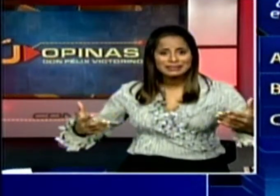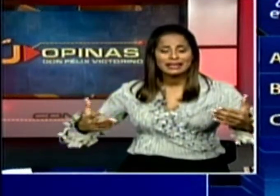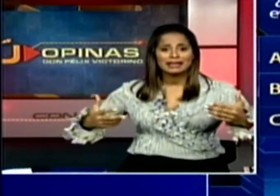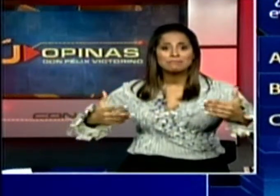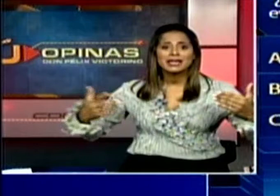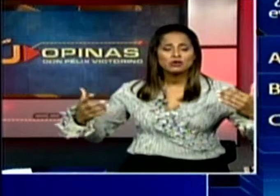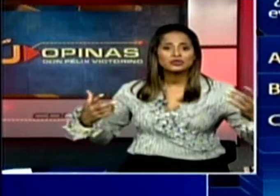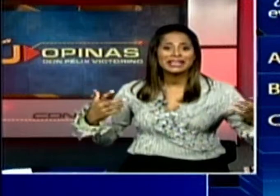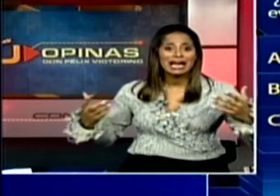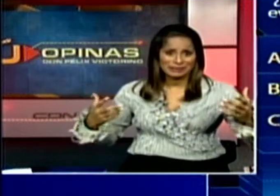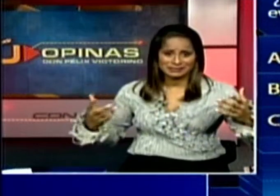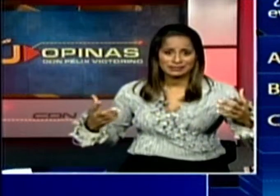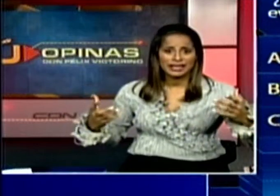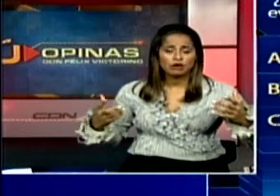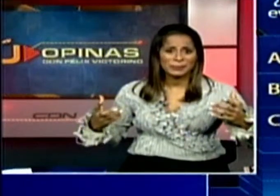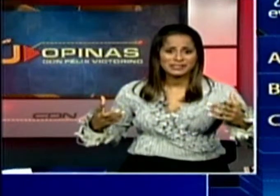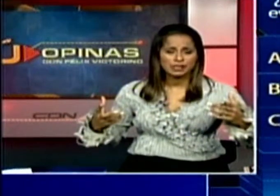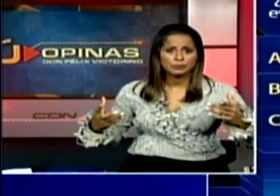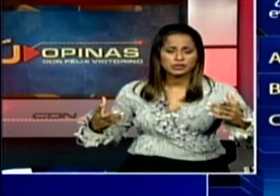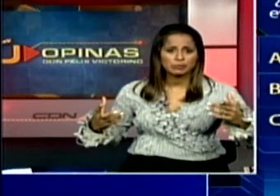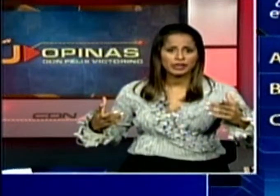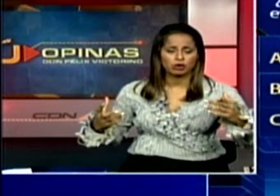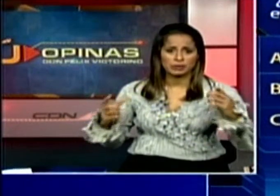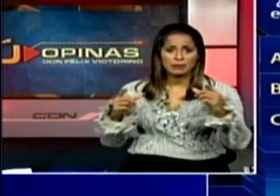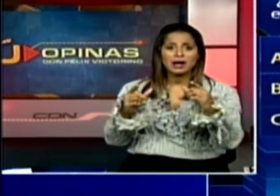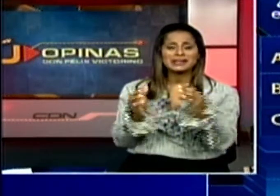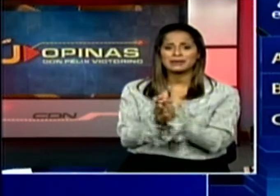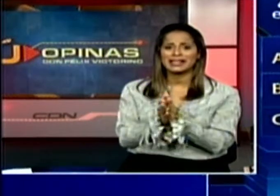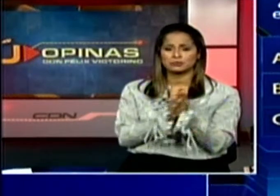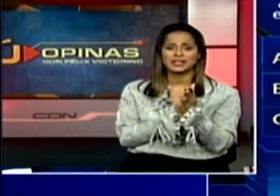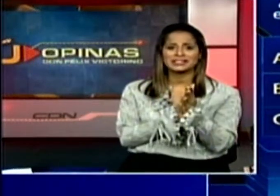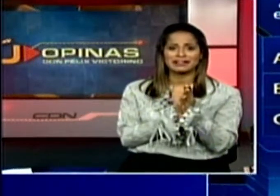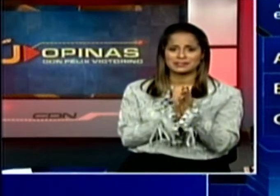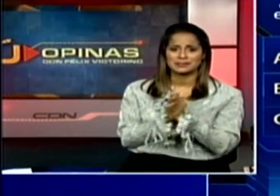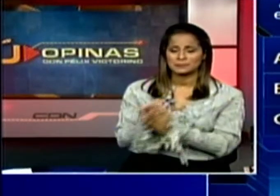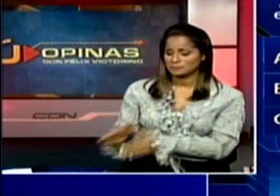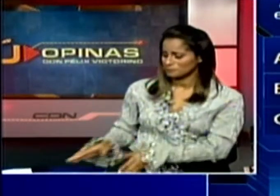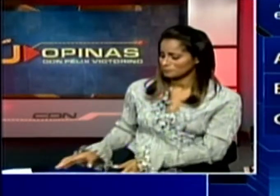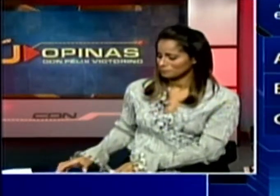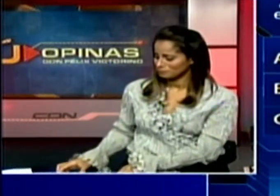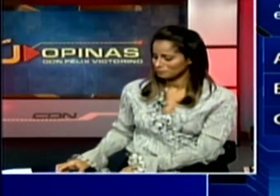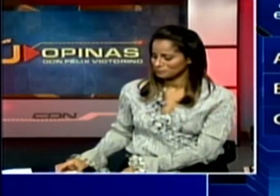síntomas menos graves en los pacientes positivos de COVID. Vamos a más llamadas. Buenas tardes.